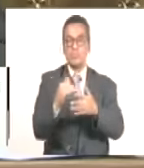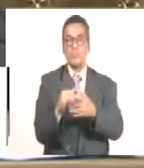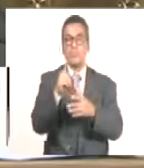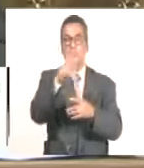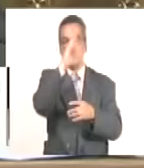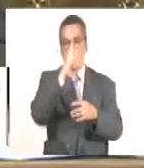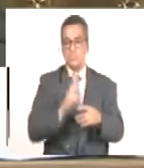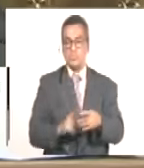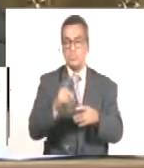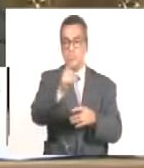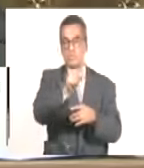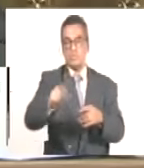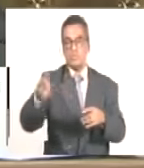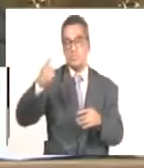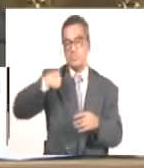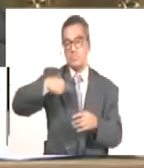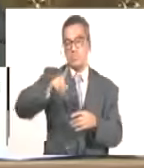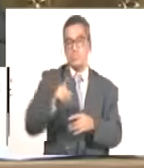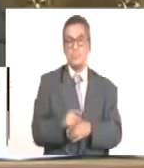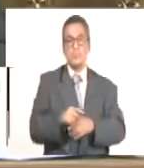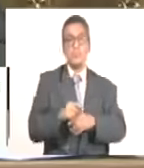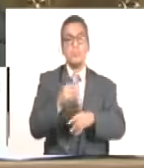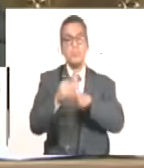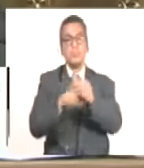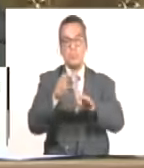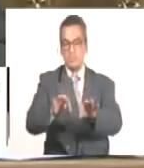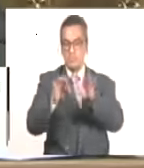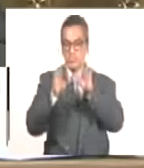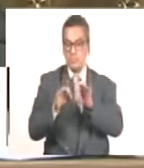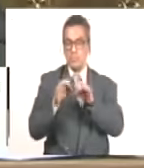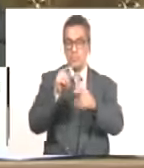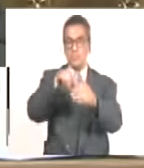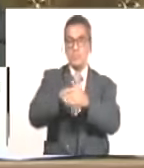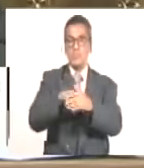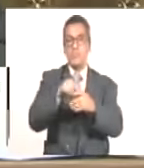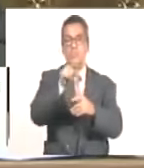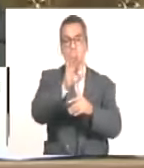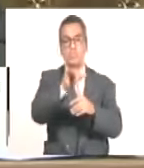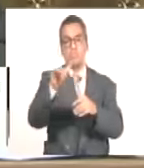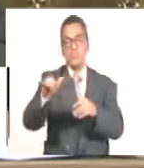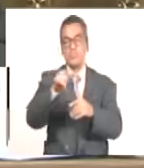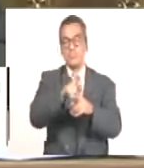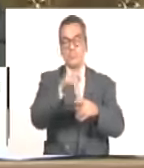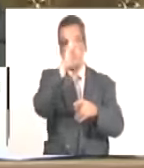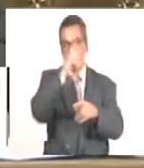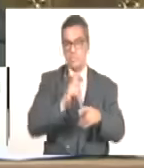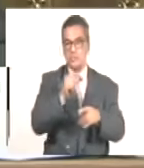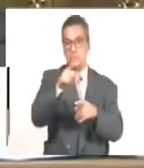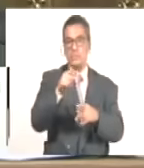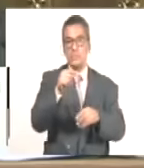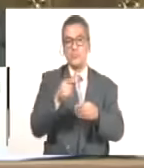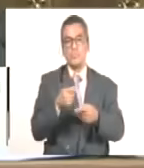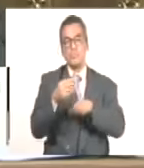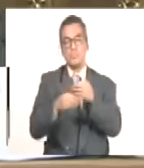la discapacidad que una persona tenga, expedidas por especialistas con competencia específica en el tipo de discapacidad